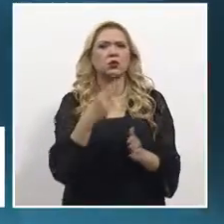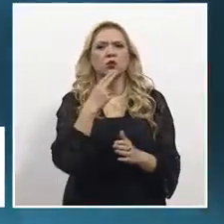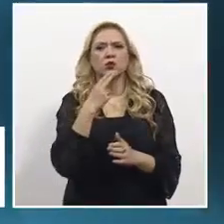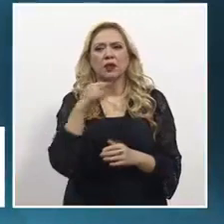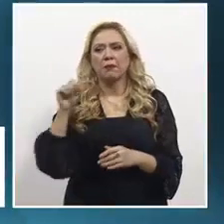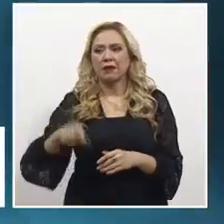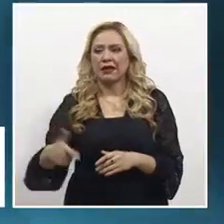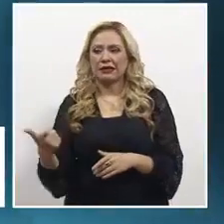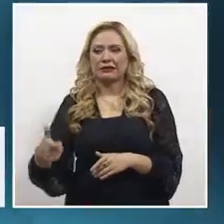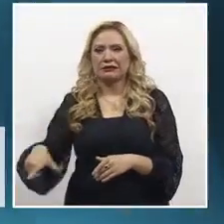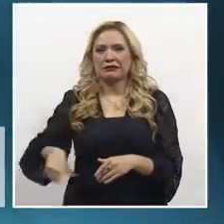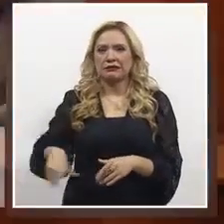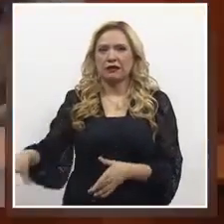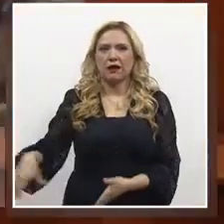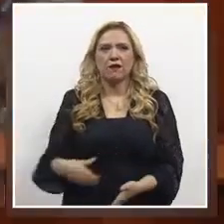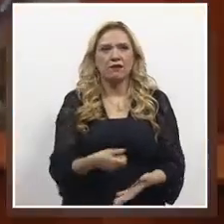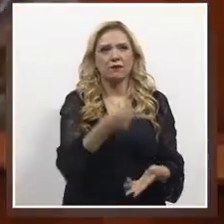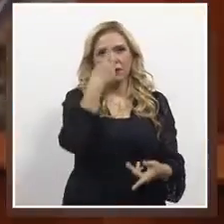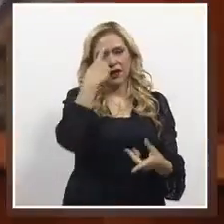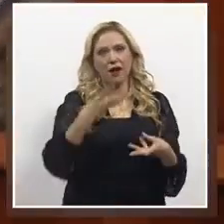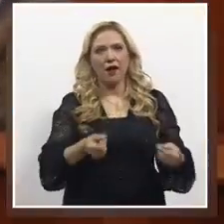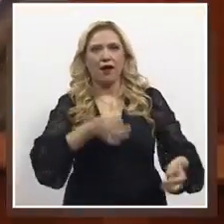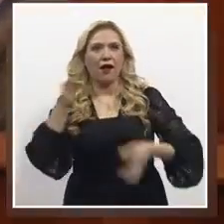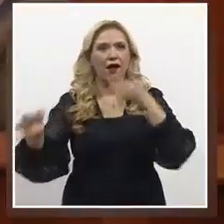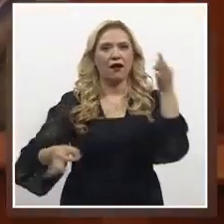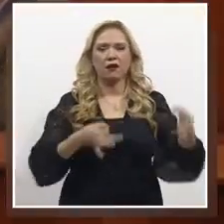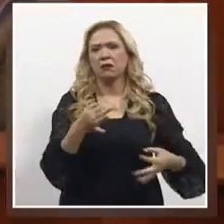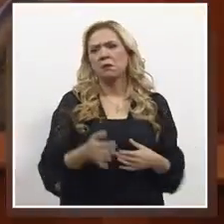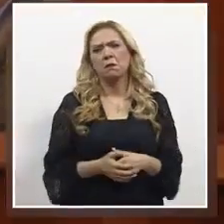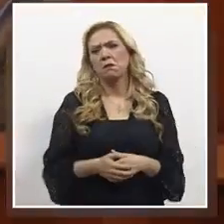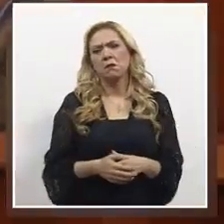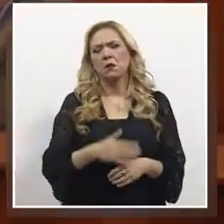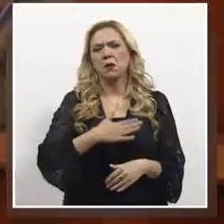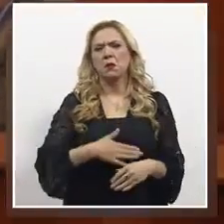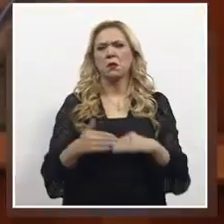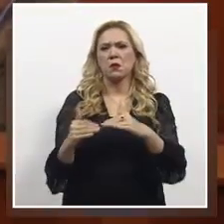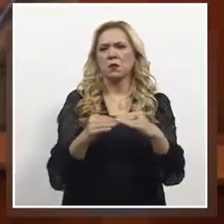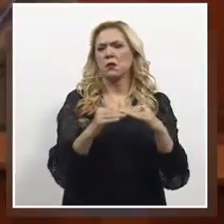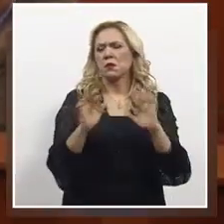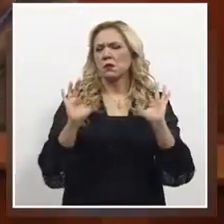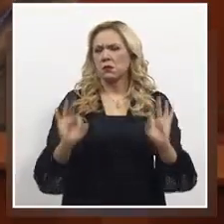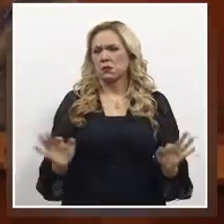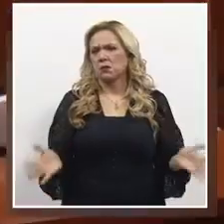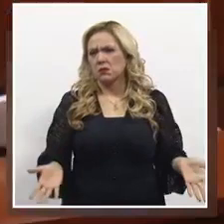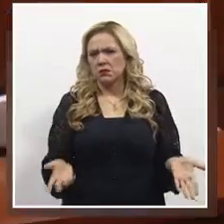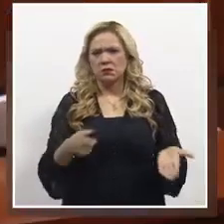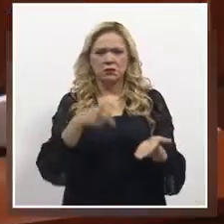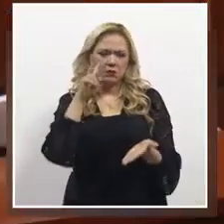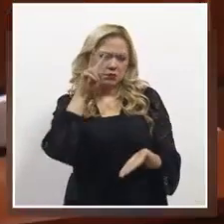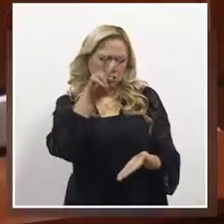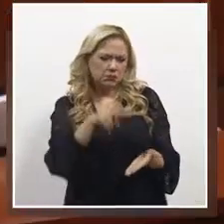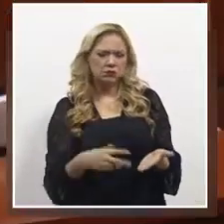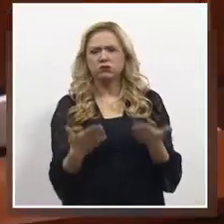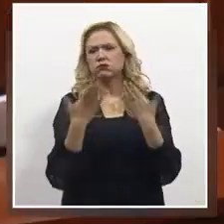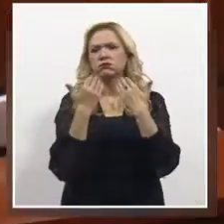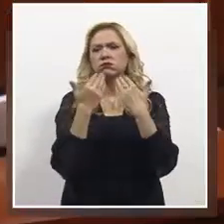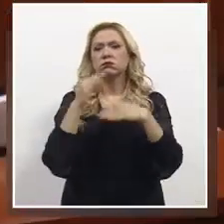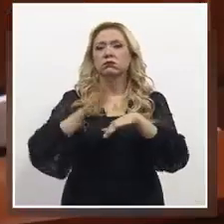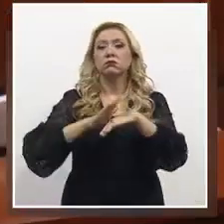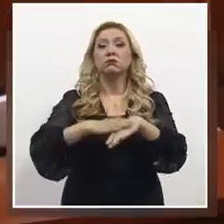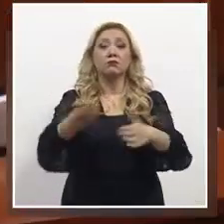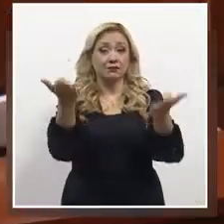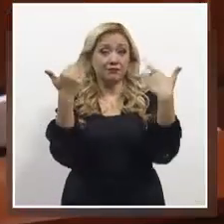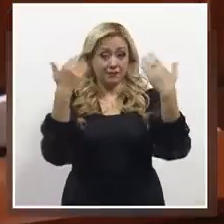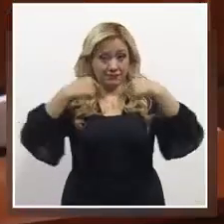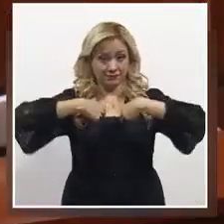recursos públicos y vulneración de los principios de imparcialidad y equidad en la contienda, pues de su contenido no se advierte un llamado a votar